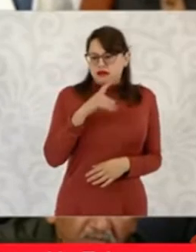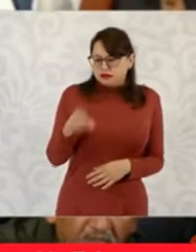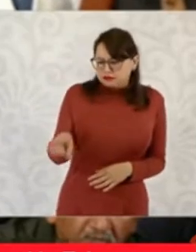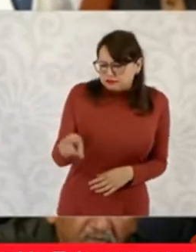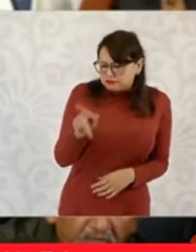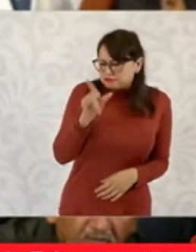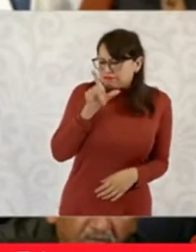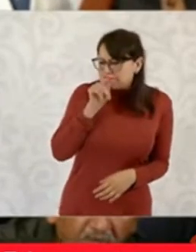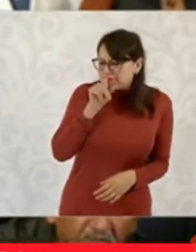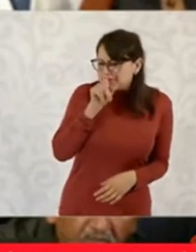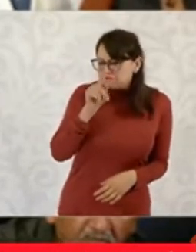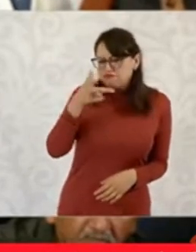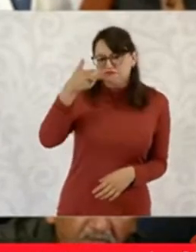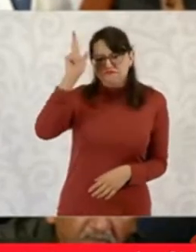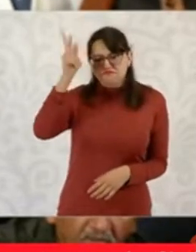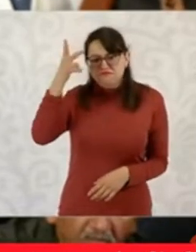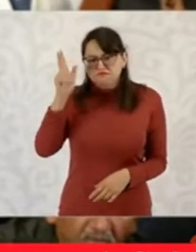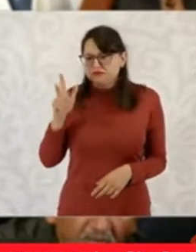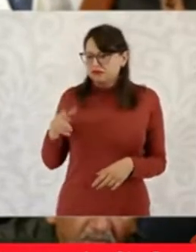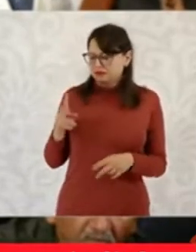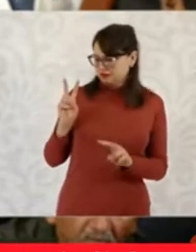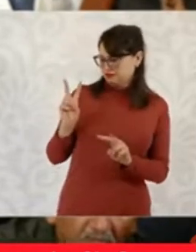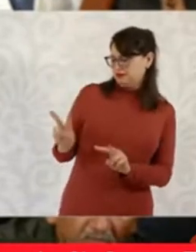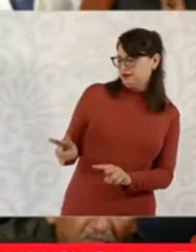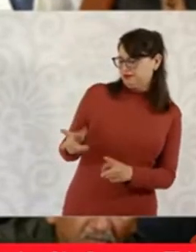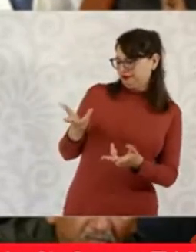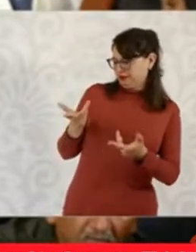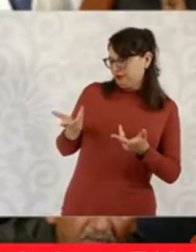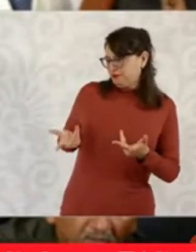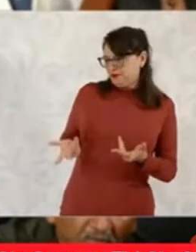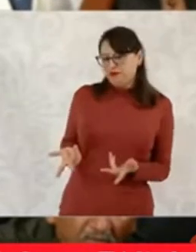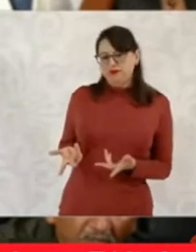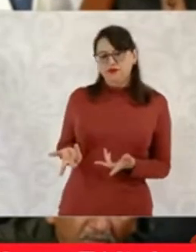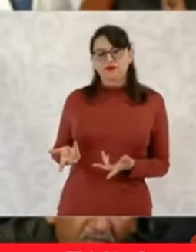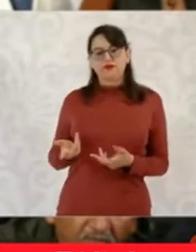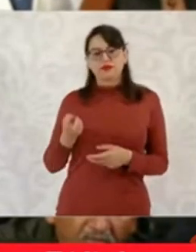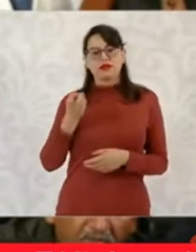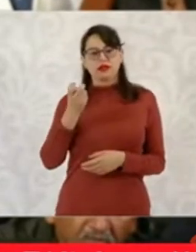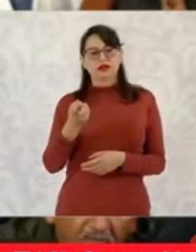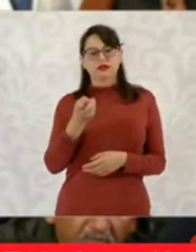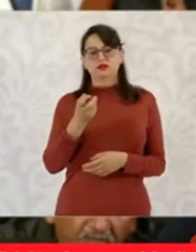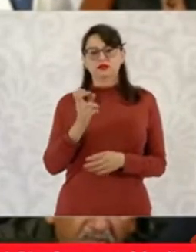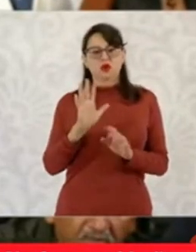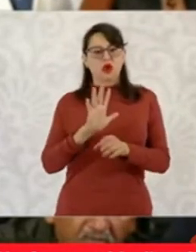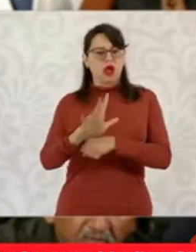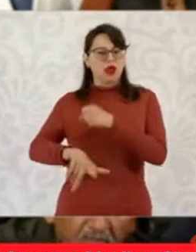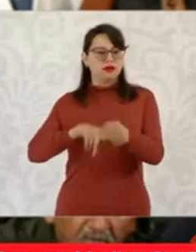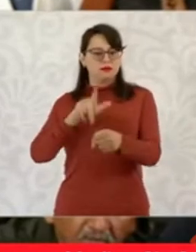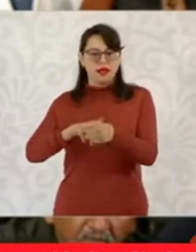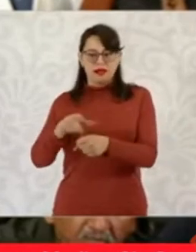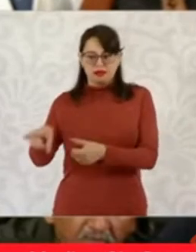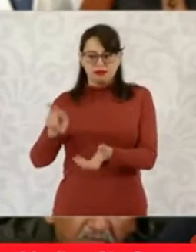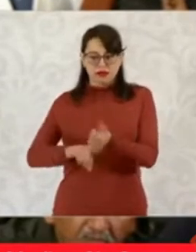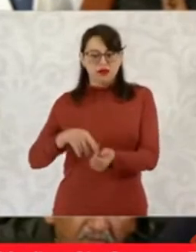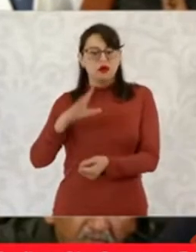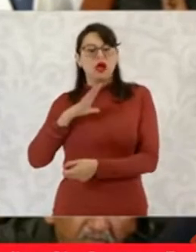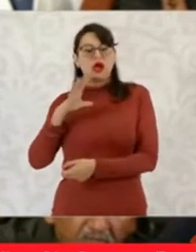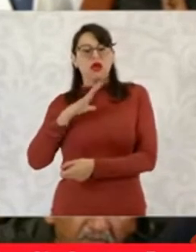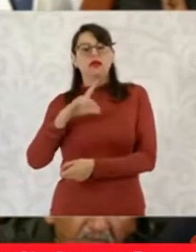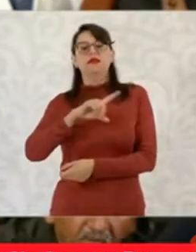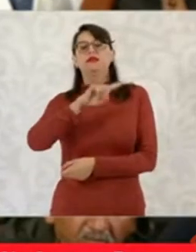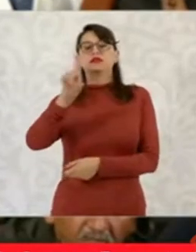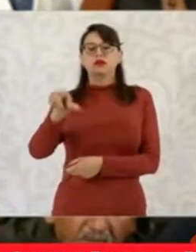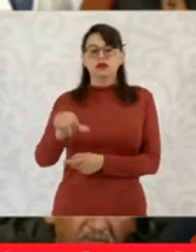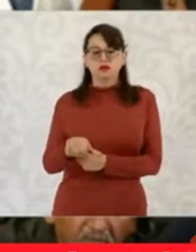gallinas perdidos por ahí. Eso es lo único que vi de animales en ese lugar. Al fondo, pues